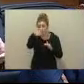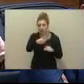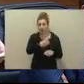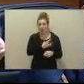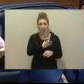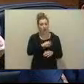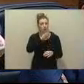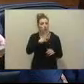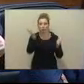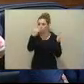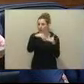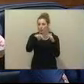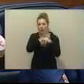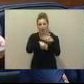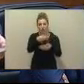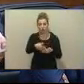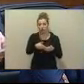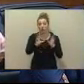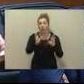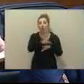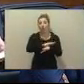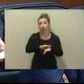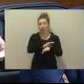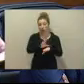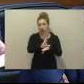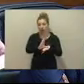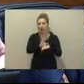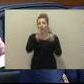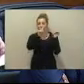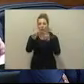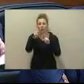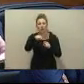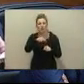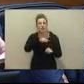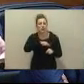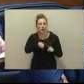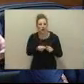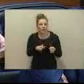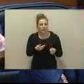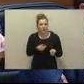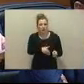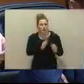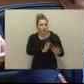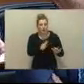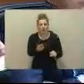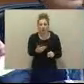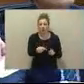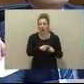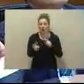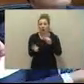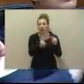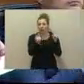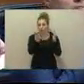están contentos con la gestión de la Consejería de Educación y se sienten despreciados y se sienten en muchas ocasiones con falta de diálogo. Y le reconozco